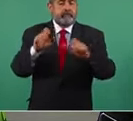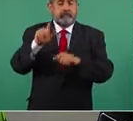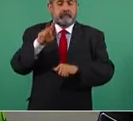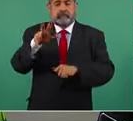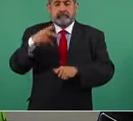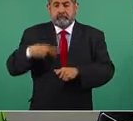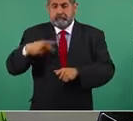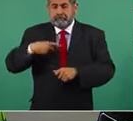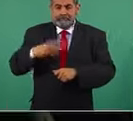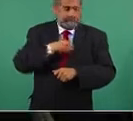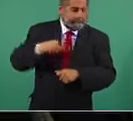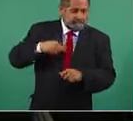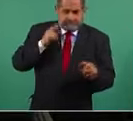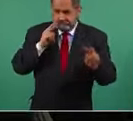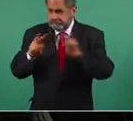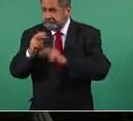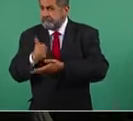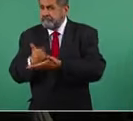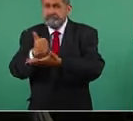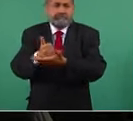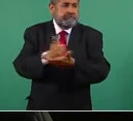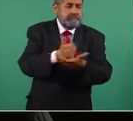65.775 elementos en